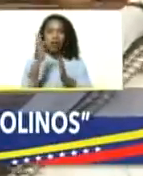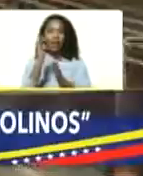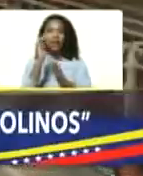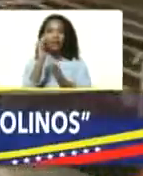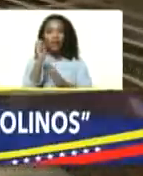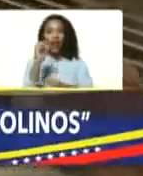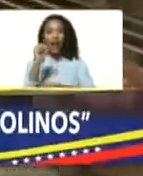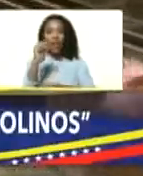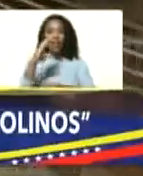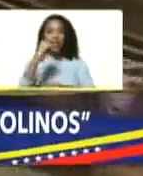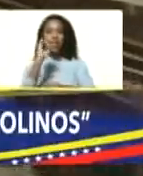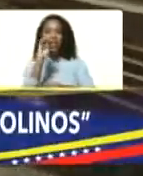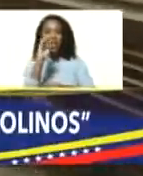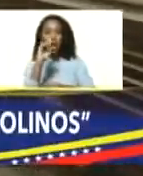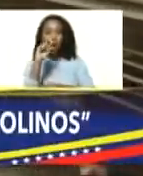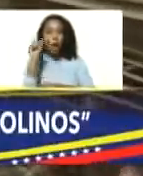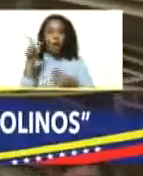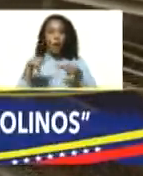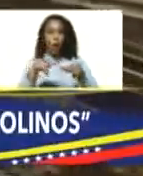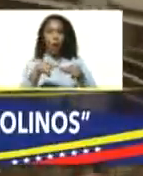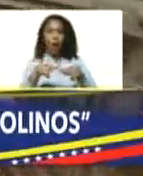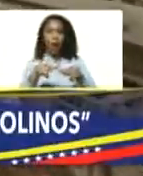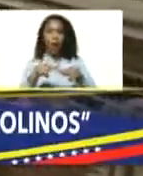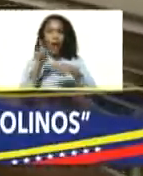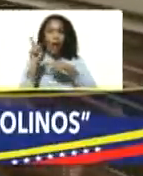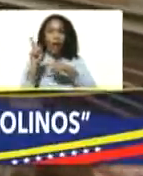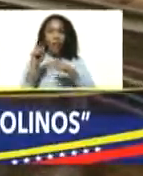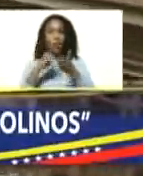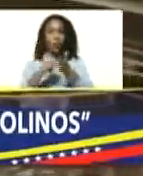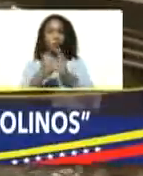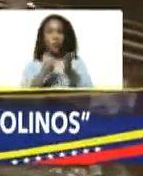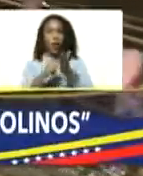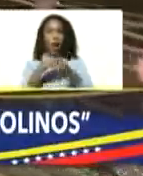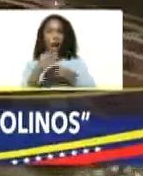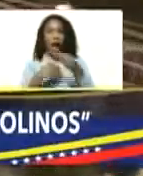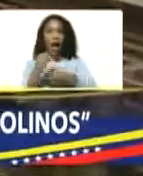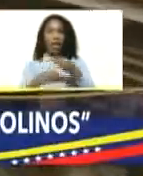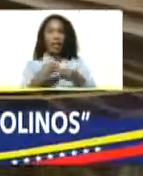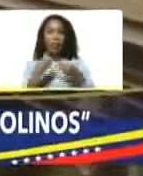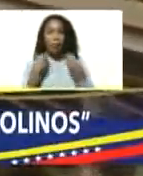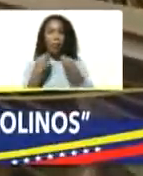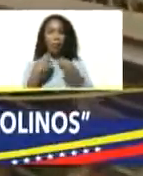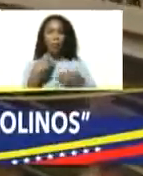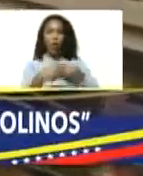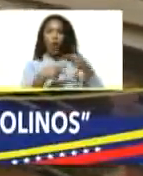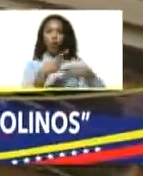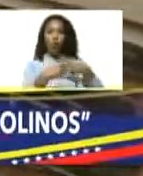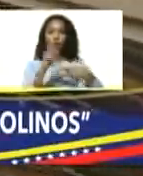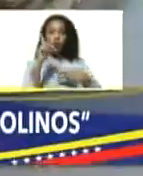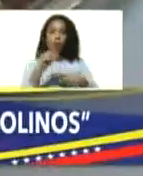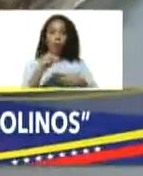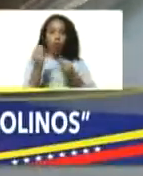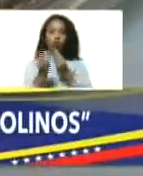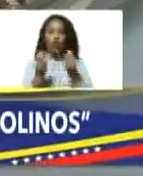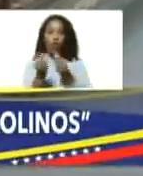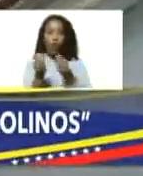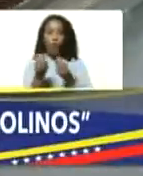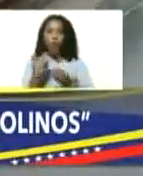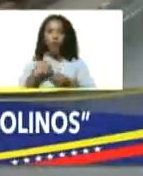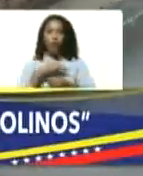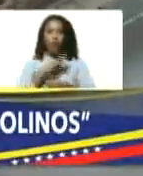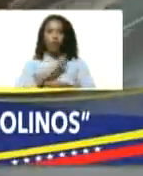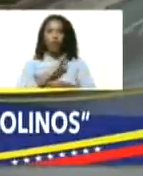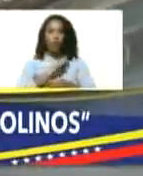tenemos una zona q nicora un y cura que éste nos sirve como producción pero también nos sirve como parte de nuestra